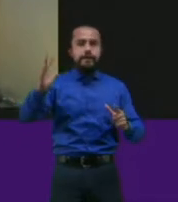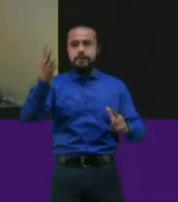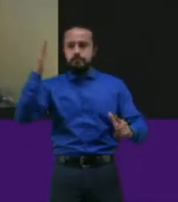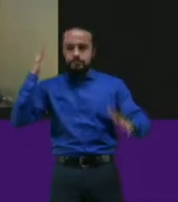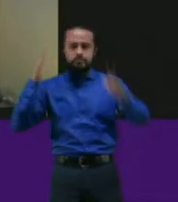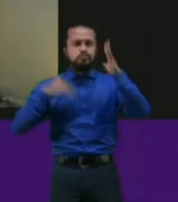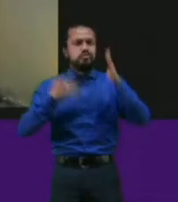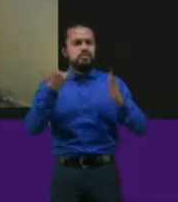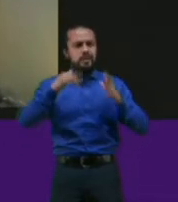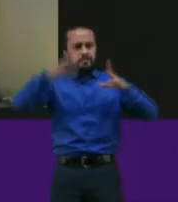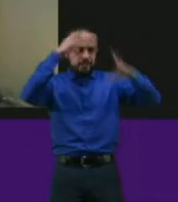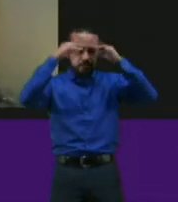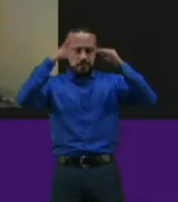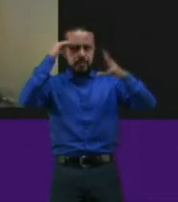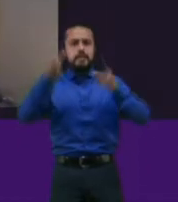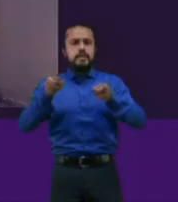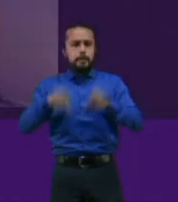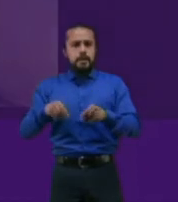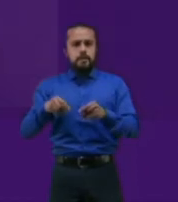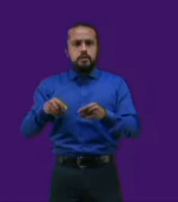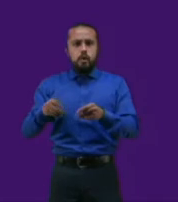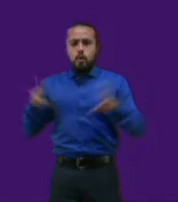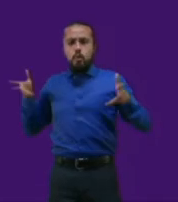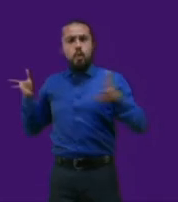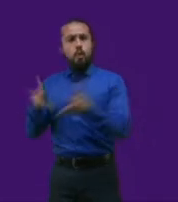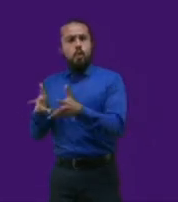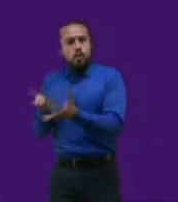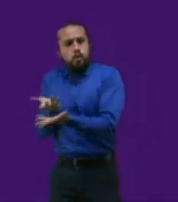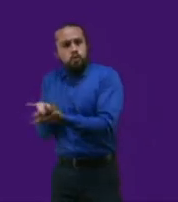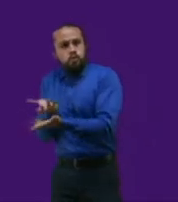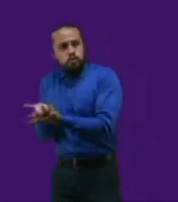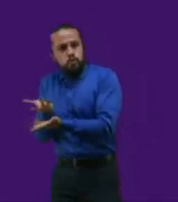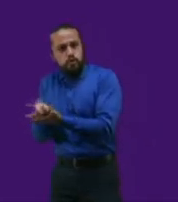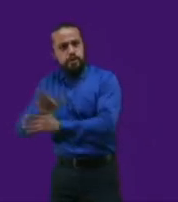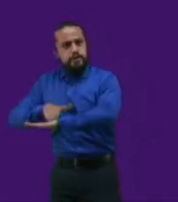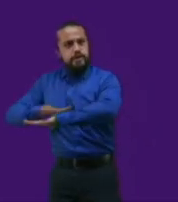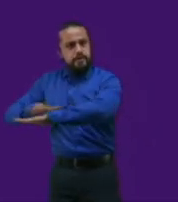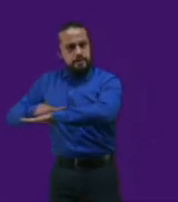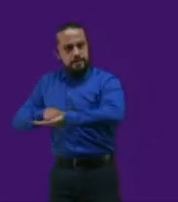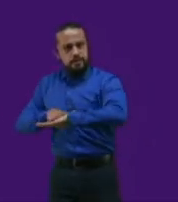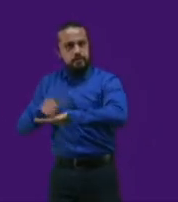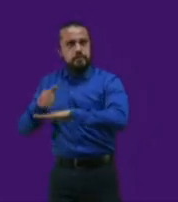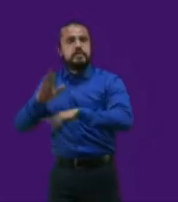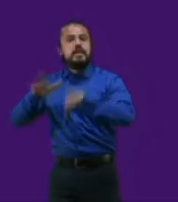en consultoría, que también aprendí otras cosas, y después en Rappi.